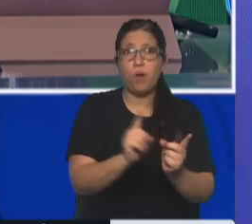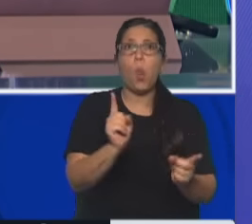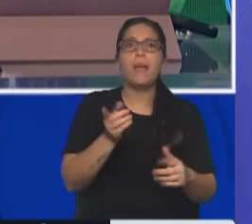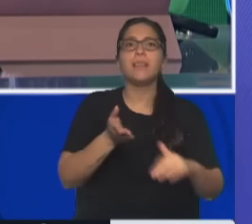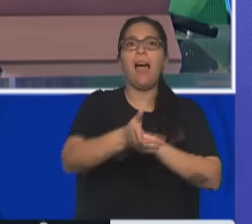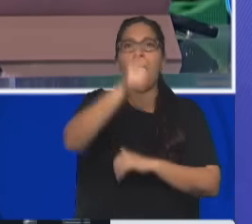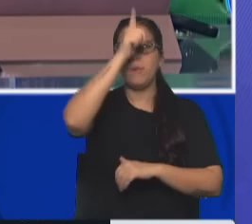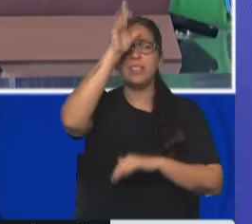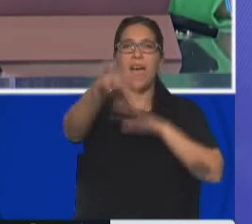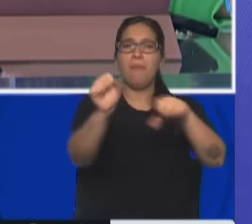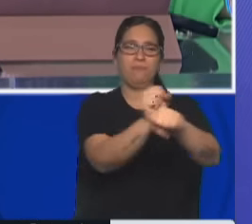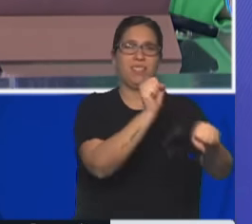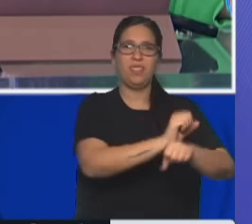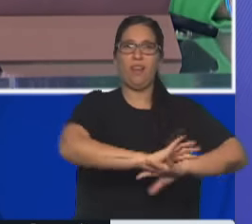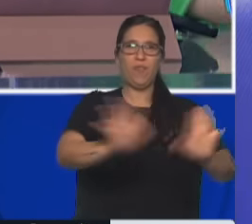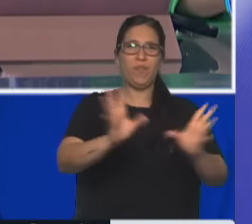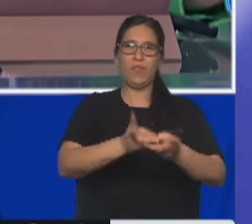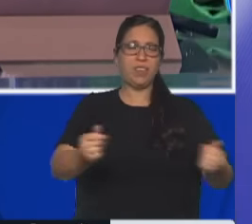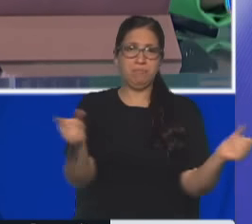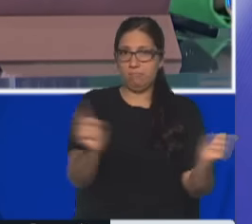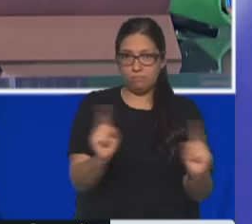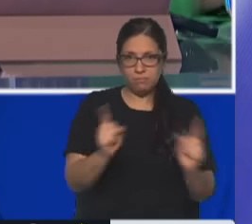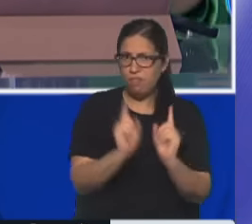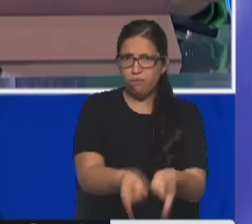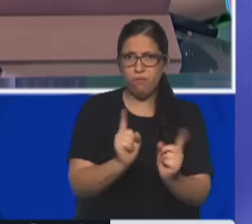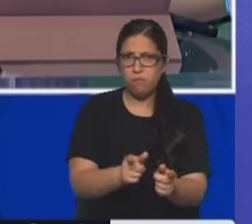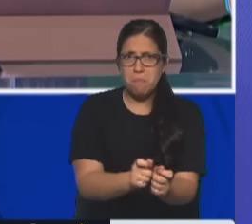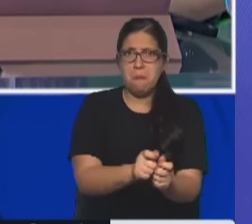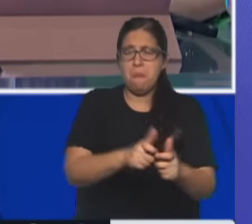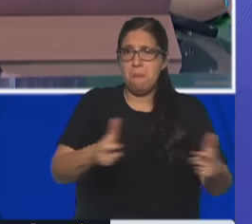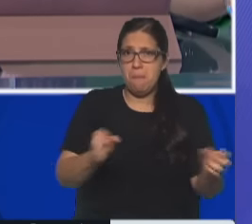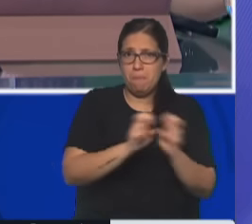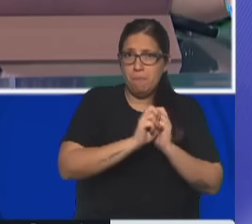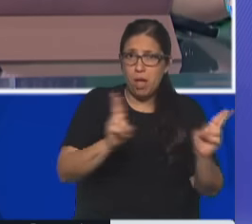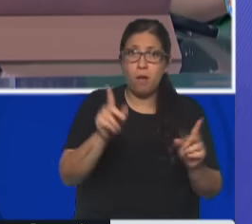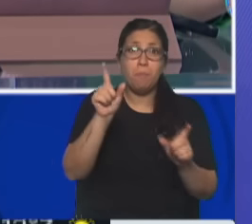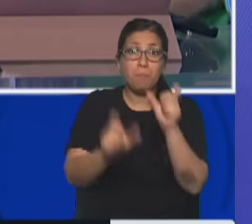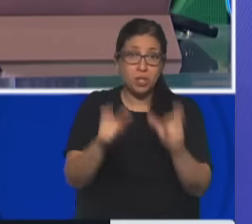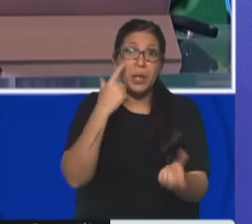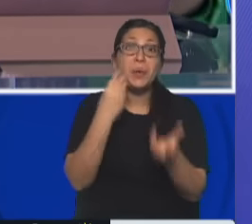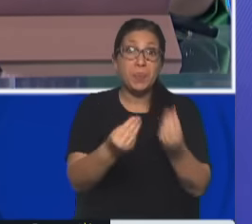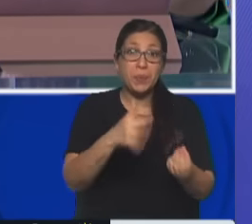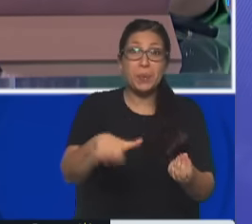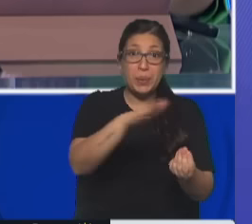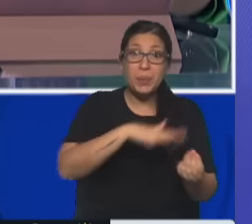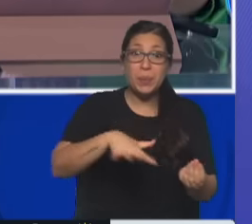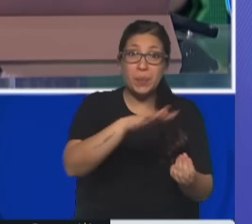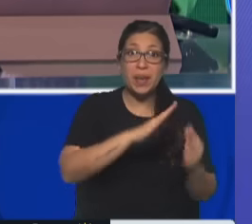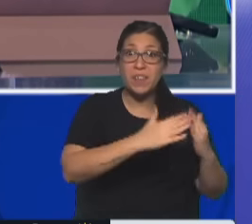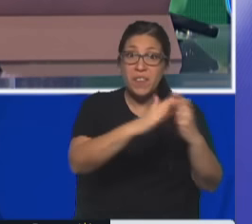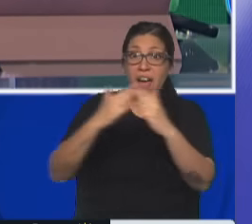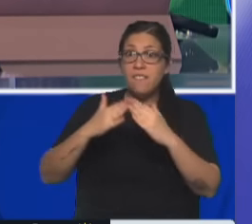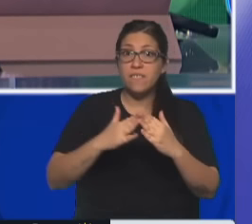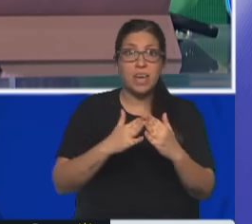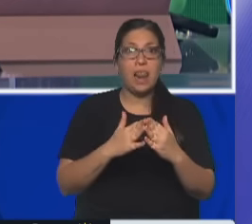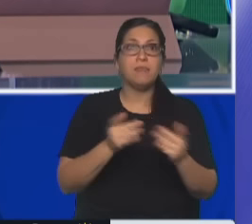situación, ¿no? Lo que nos decían, bueno, en definitiva, quienes viven en las favelas siguen estando bajo el control del crimen organizado, es